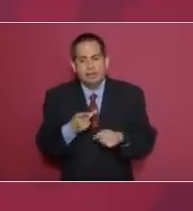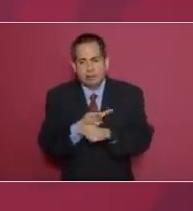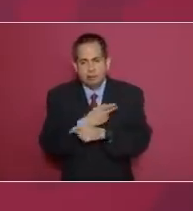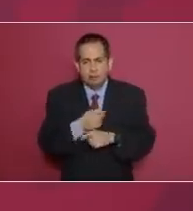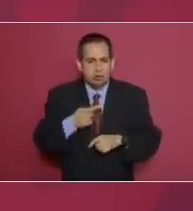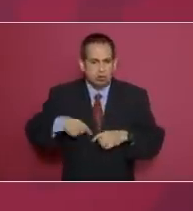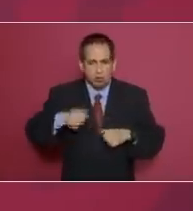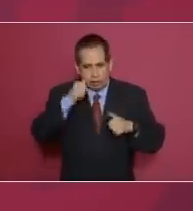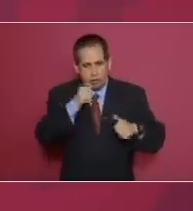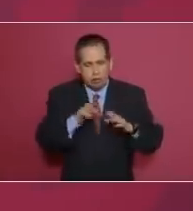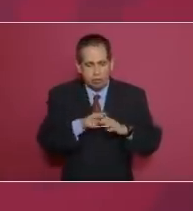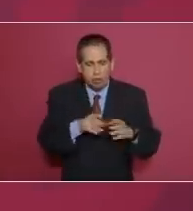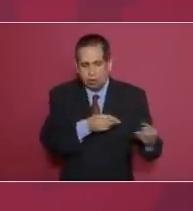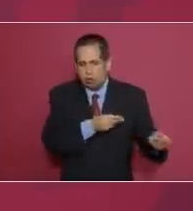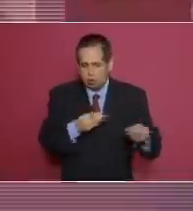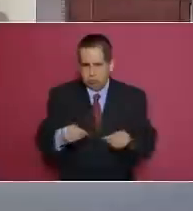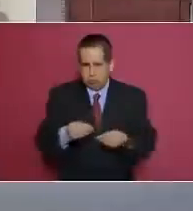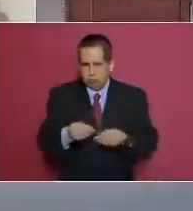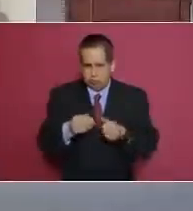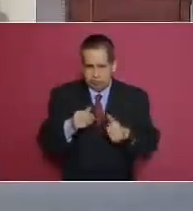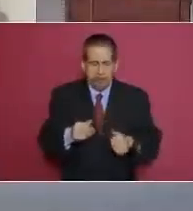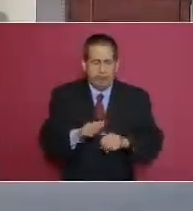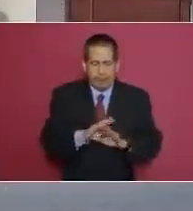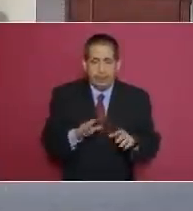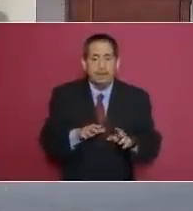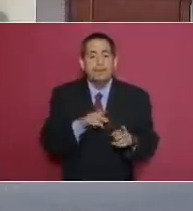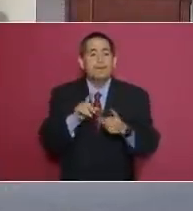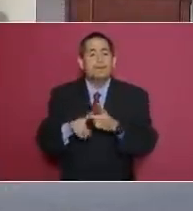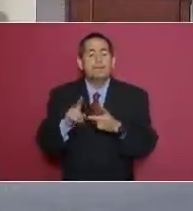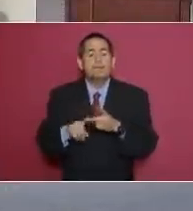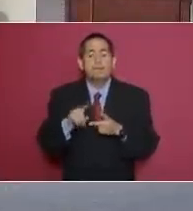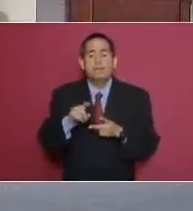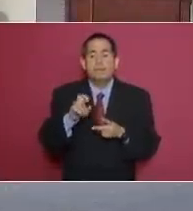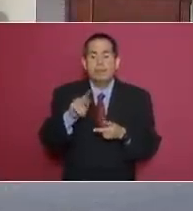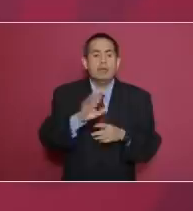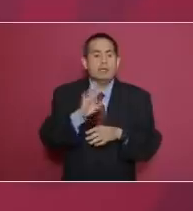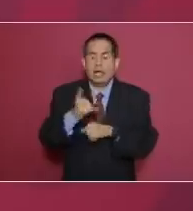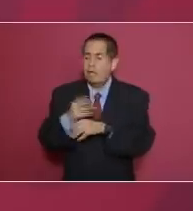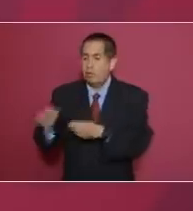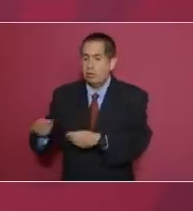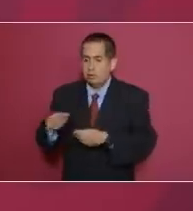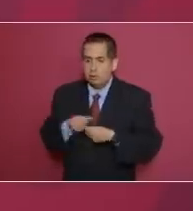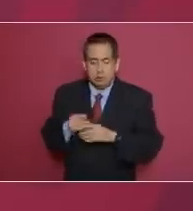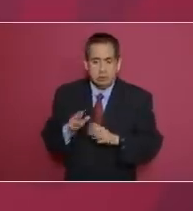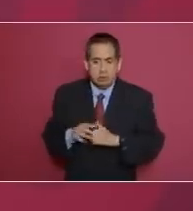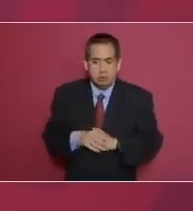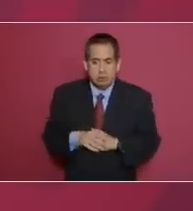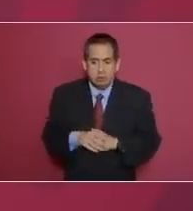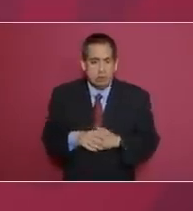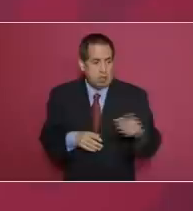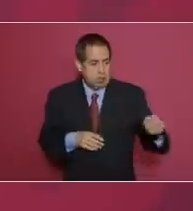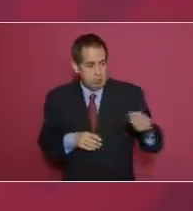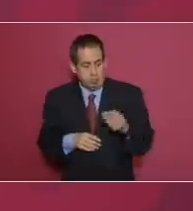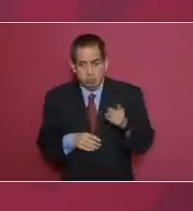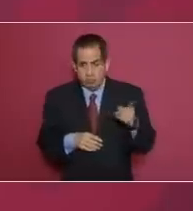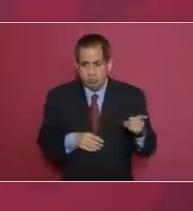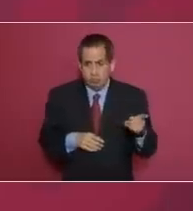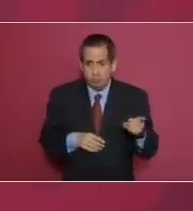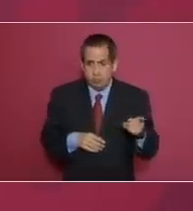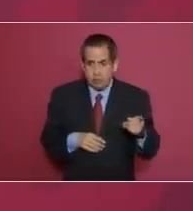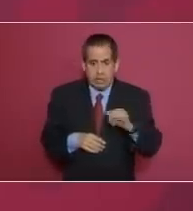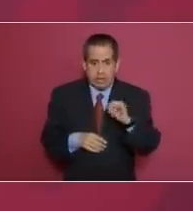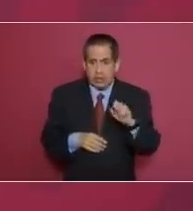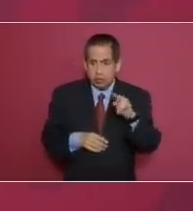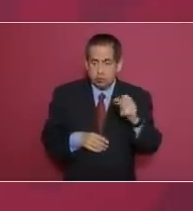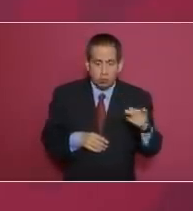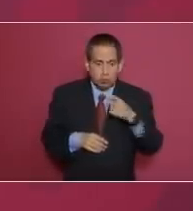estamos atendiendo ya. Acerca de lo segundo, ya tengo la información, me la transmitió